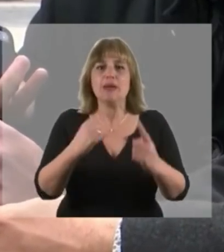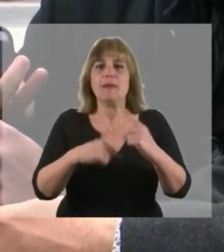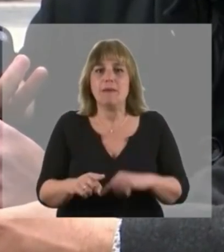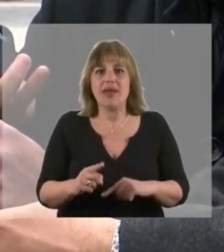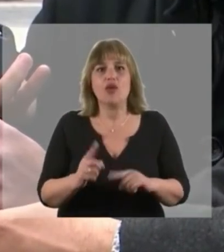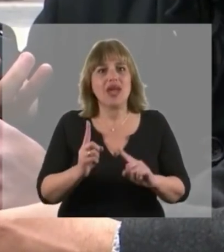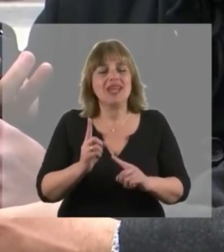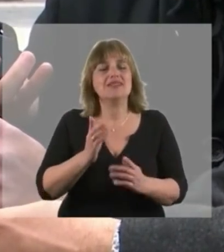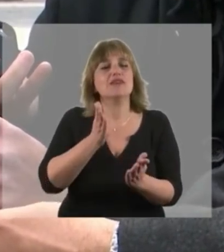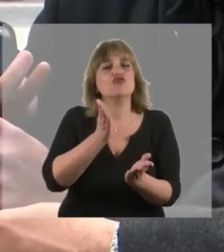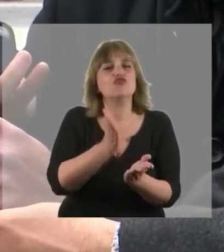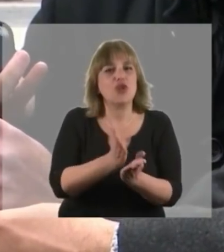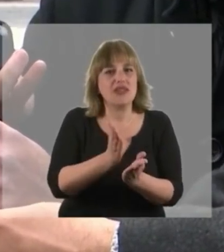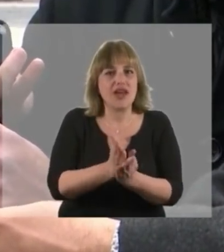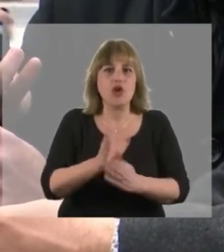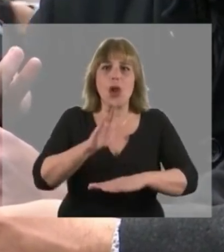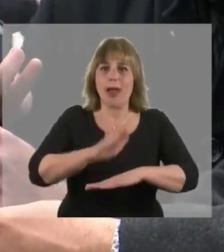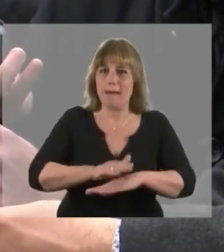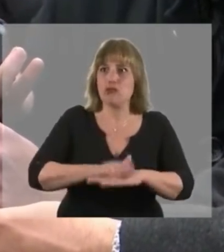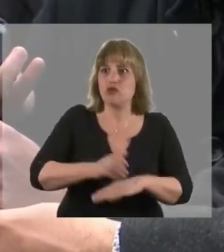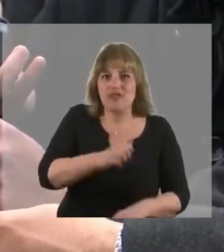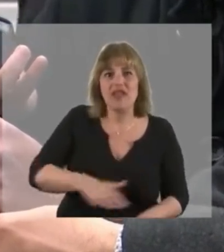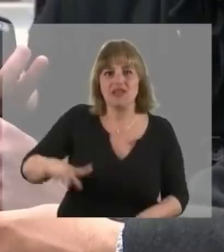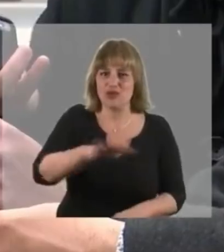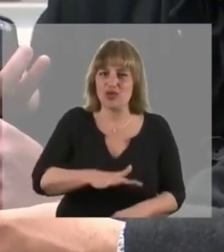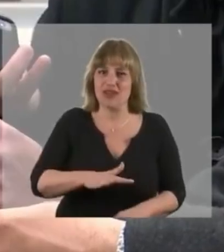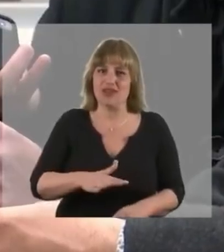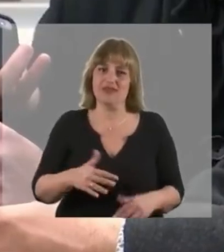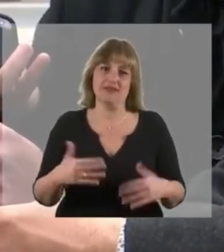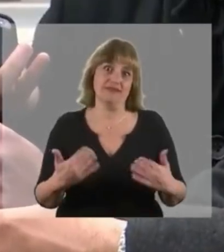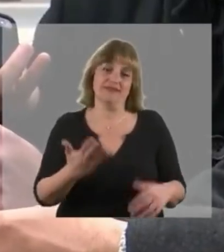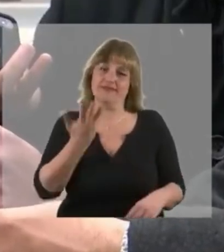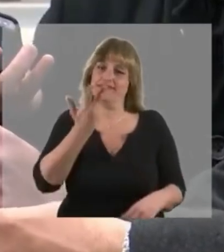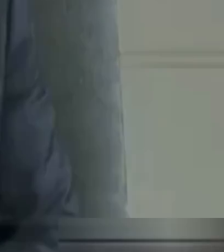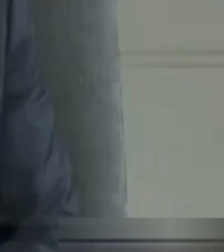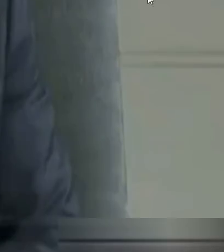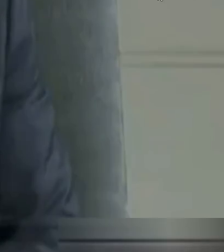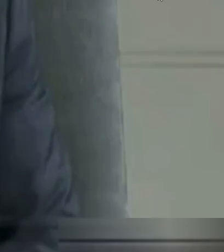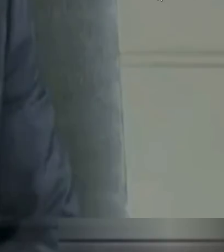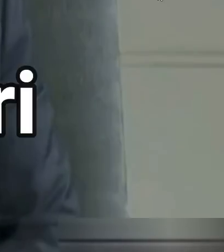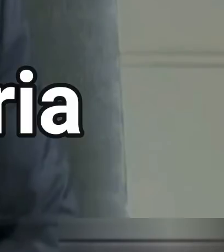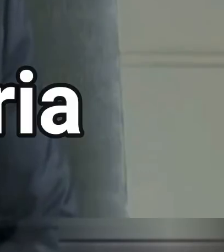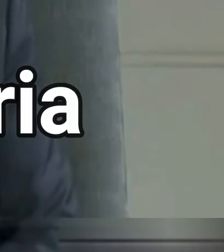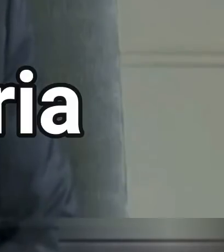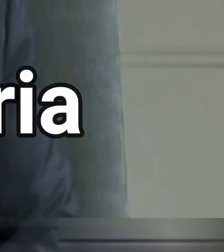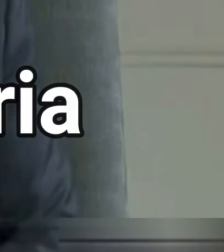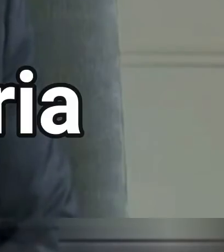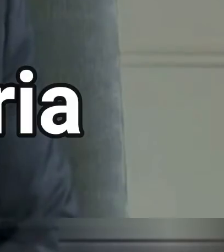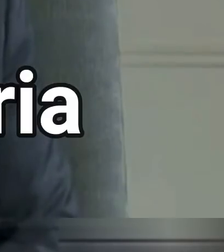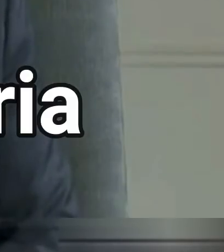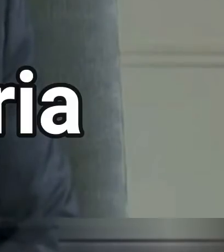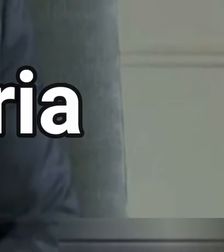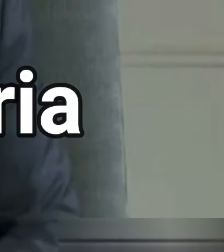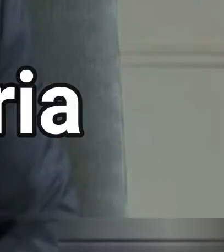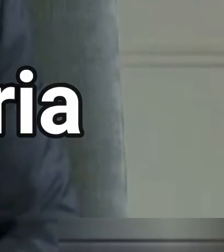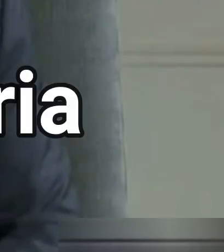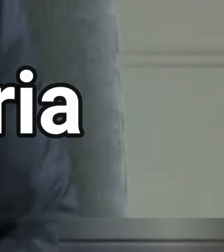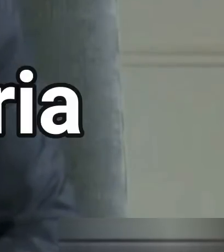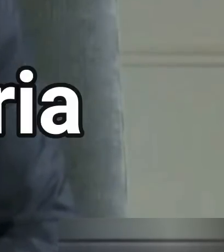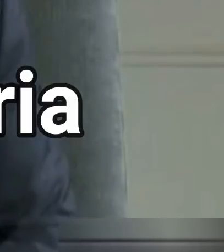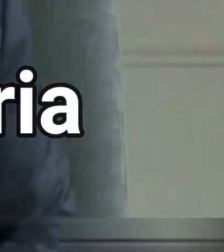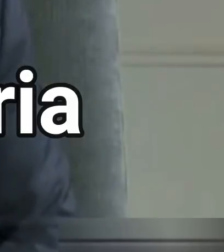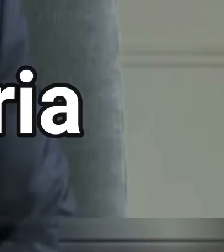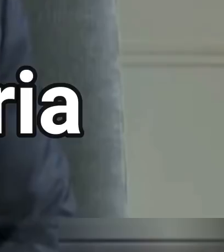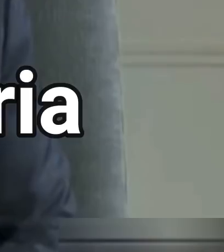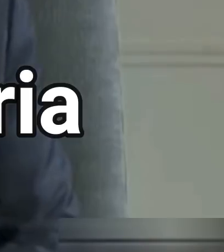use con sentido social y solidario, es el sueño del pibe. La posibilidad de que se pueda salir del coronavirus con